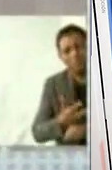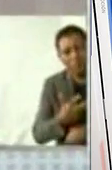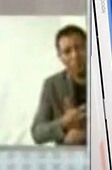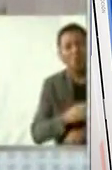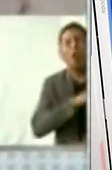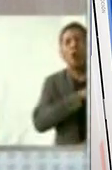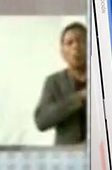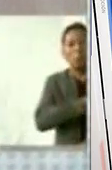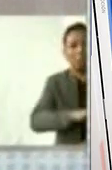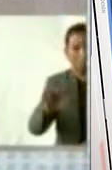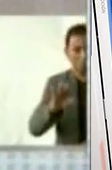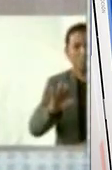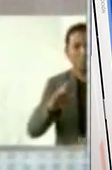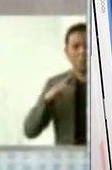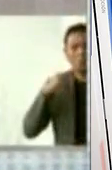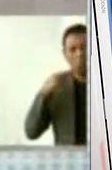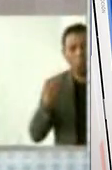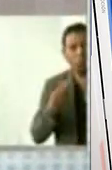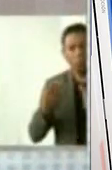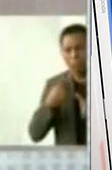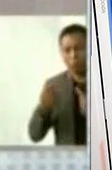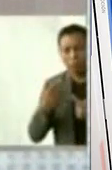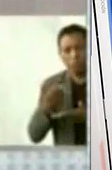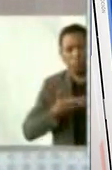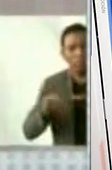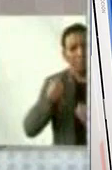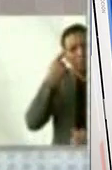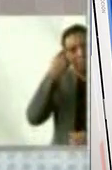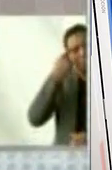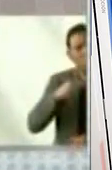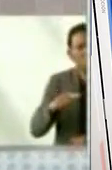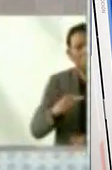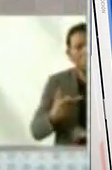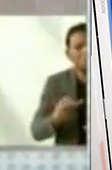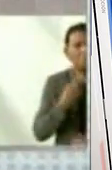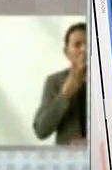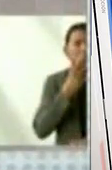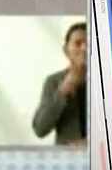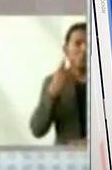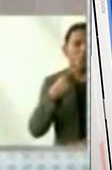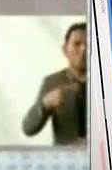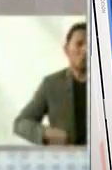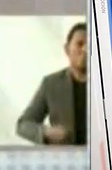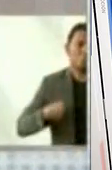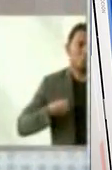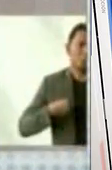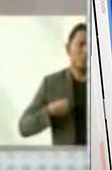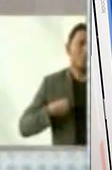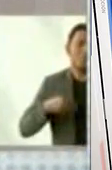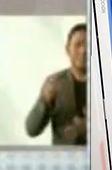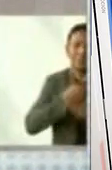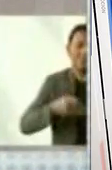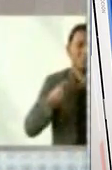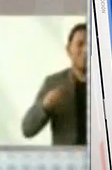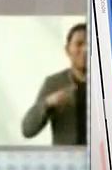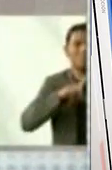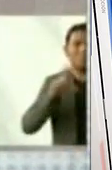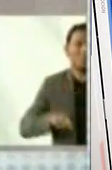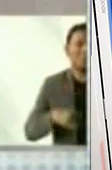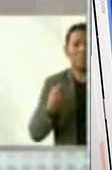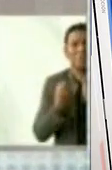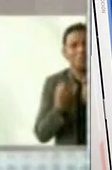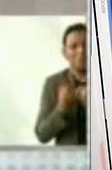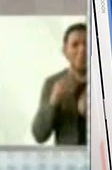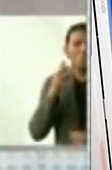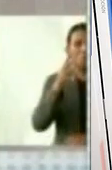es secundario frente al tema migratorio. Incluso el de cambio climático, vimos claramente